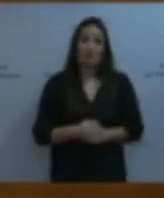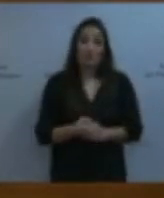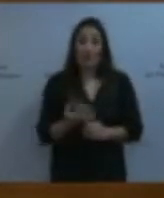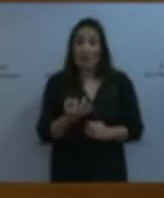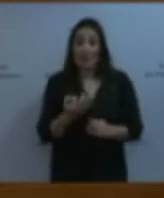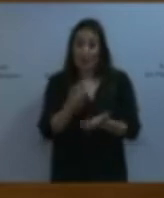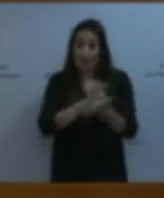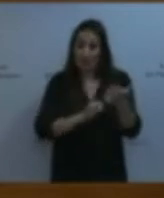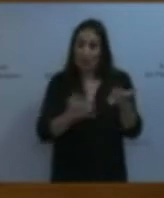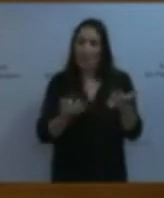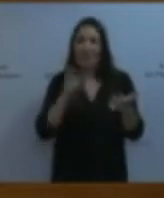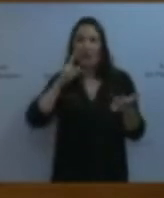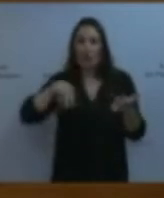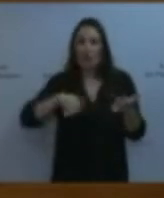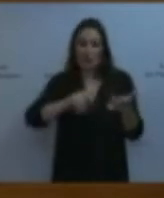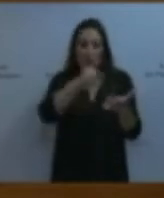reconozcan